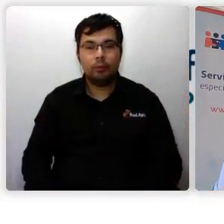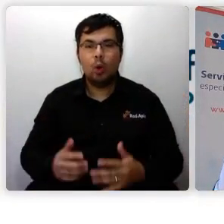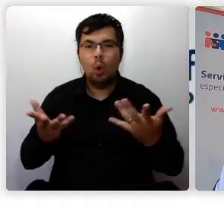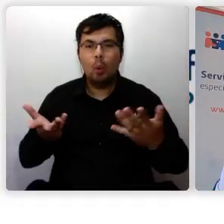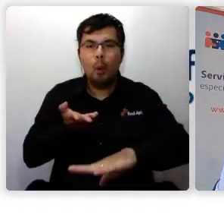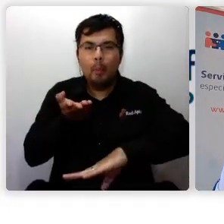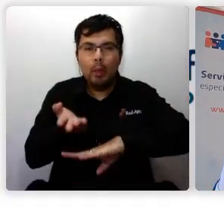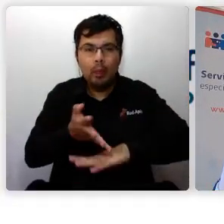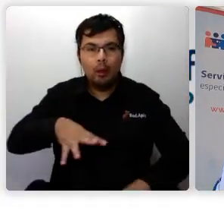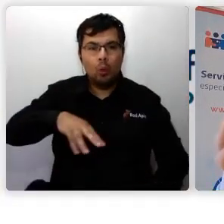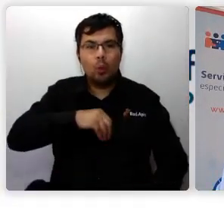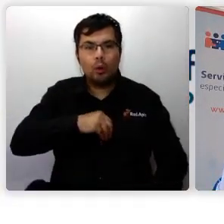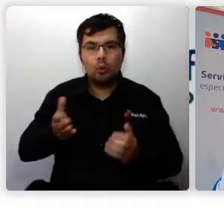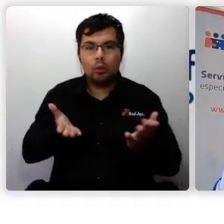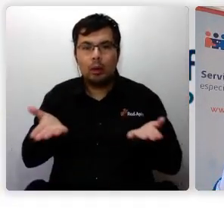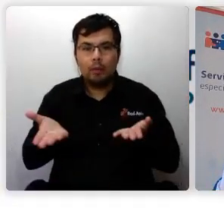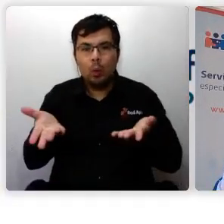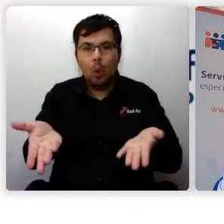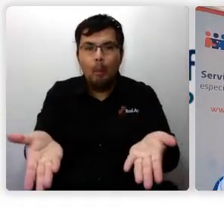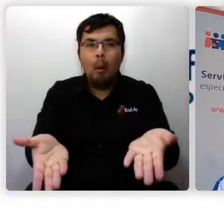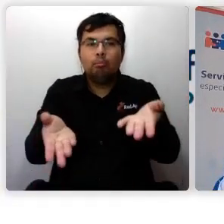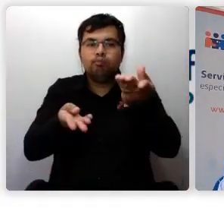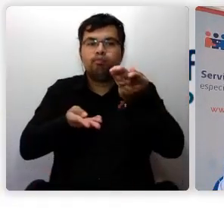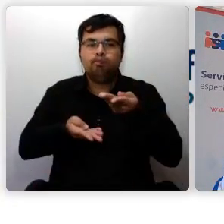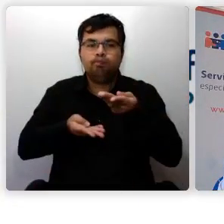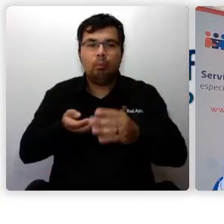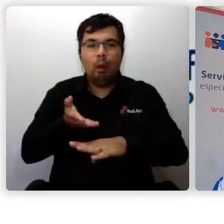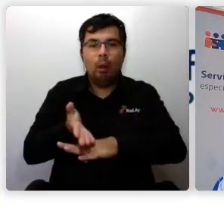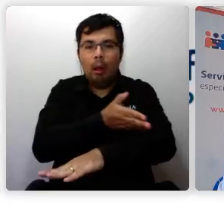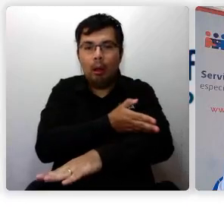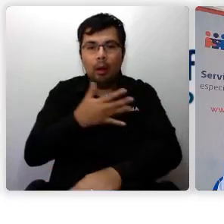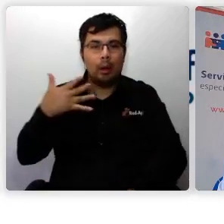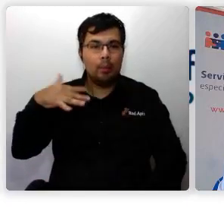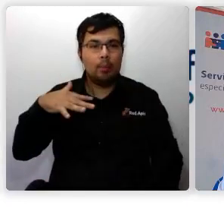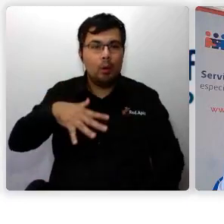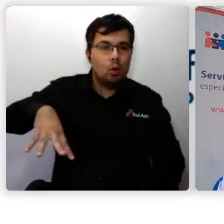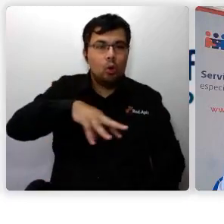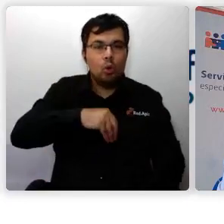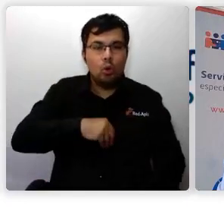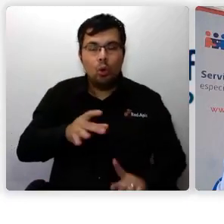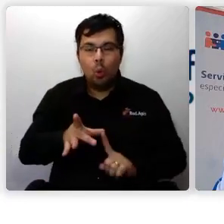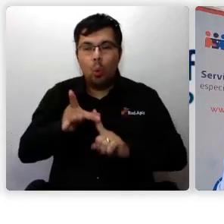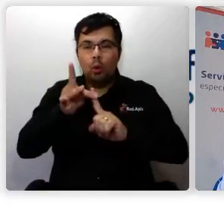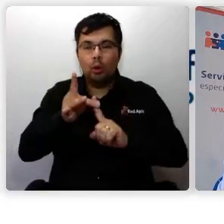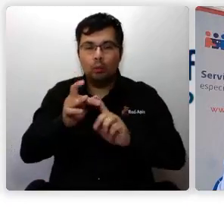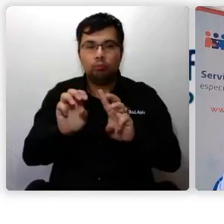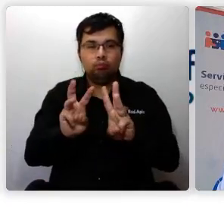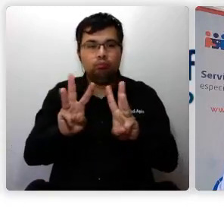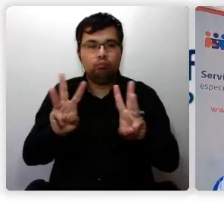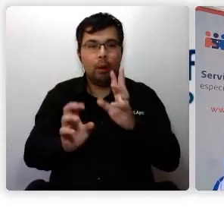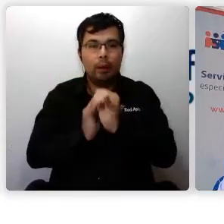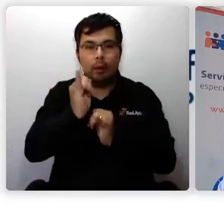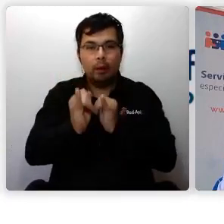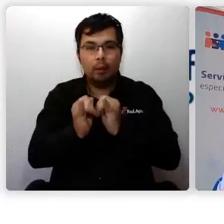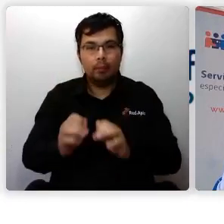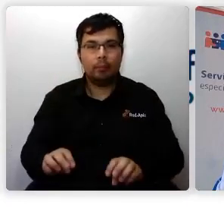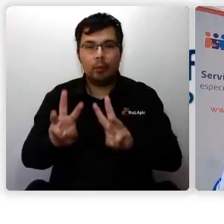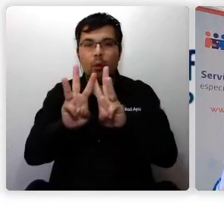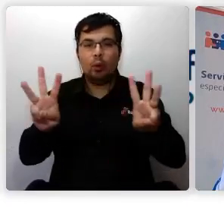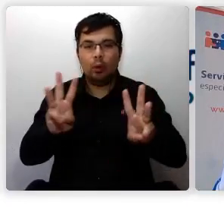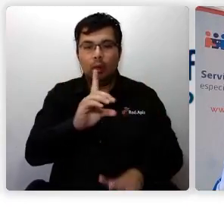¿Cómo uno hace uso de nuestro servicio? ¿Cómo uno llega a nosotros? Aquí es súper importante. Como les comenté al principio, nosotros solamente estamos a través de internet,